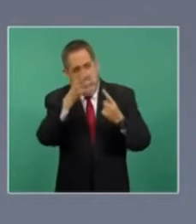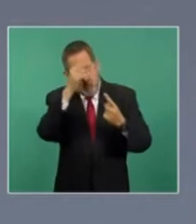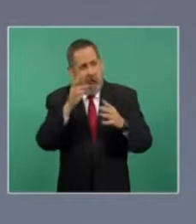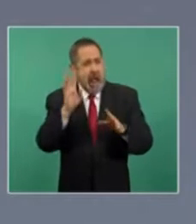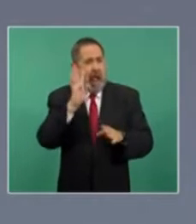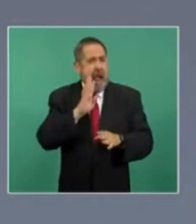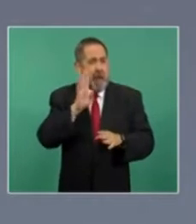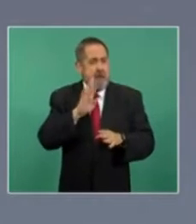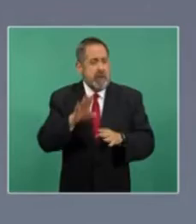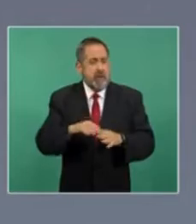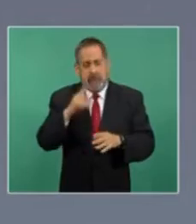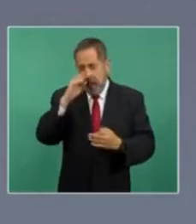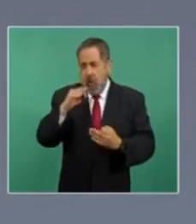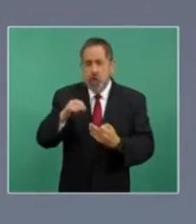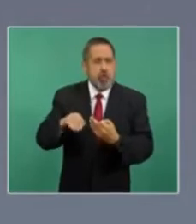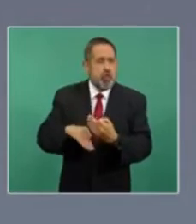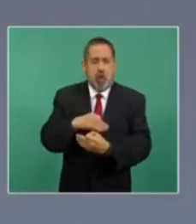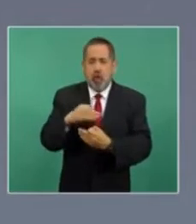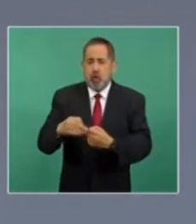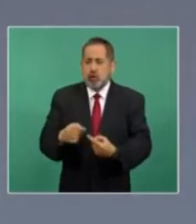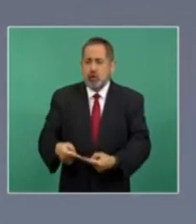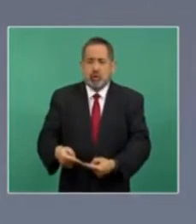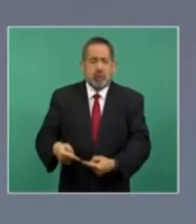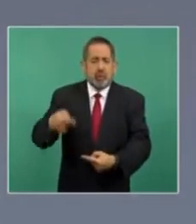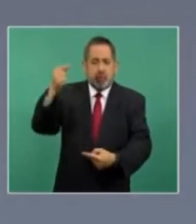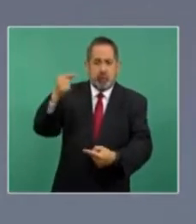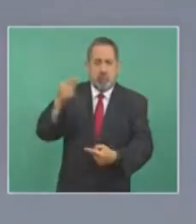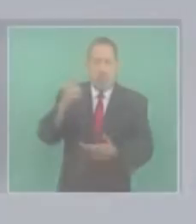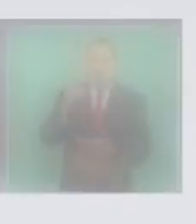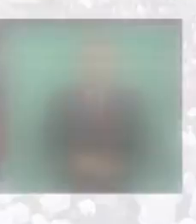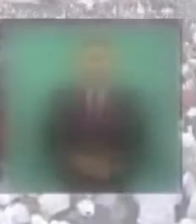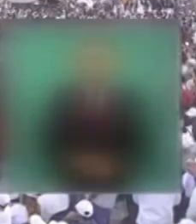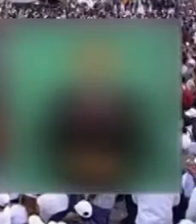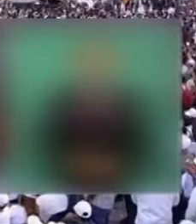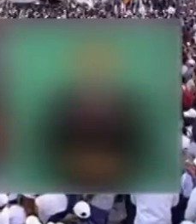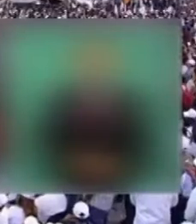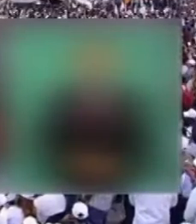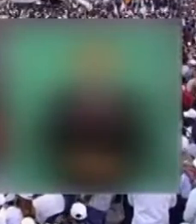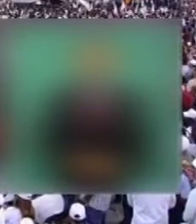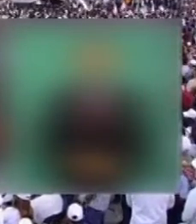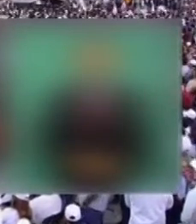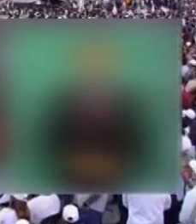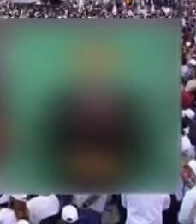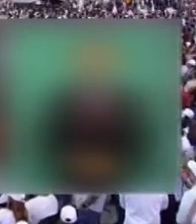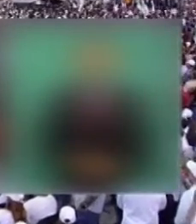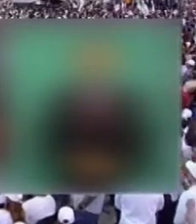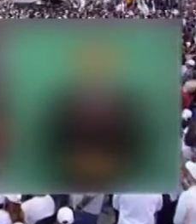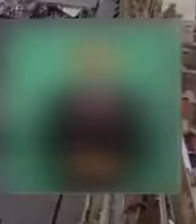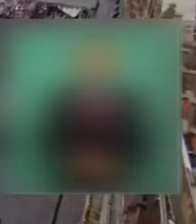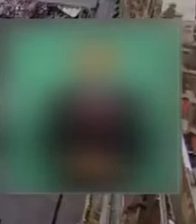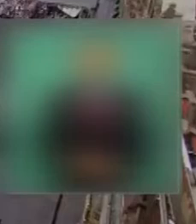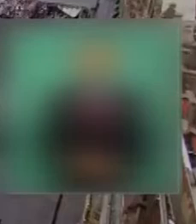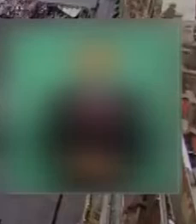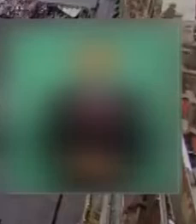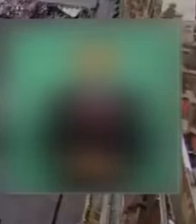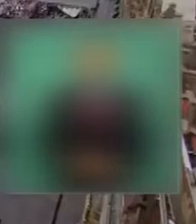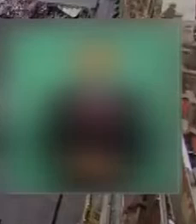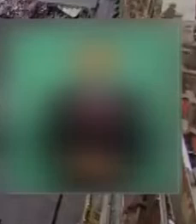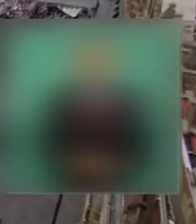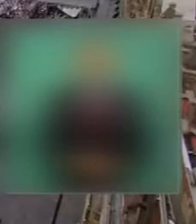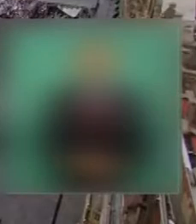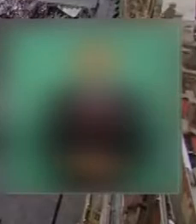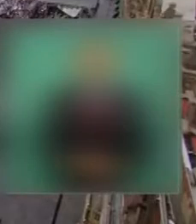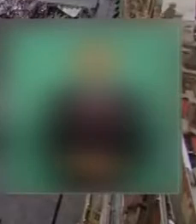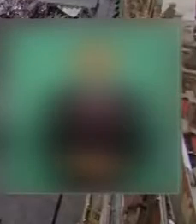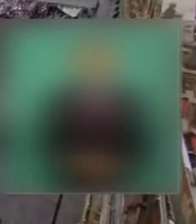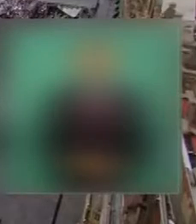extenderla a todas las edades, hacerla universal. Asimismo, informó que el próximo año estará lista la vacuna Patria,